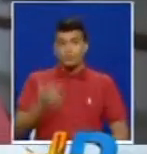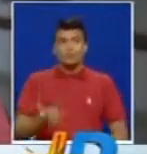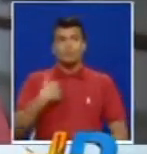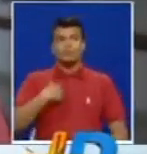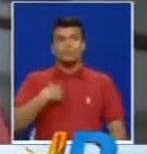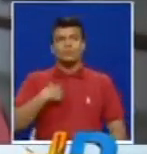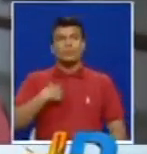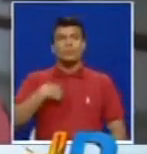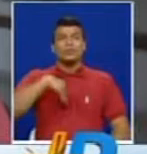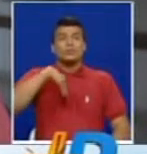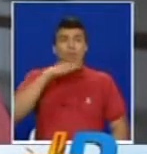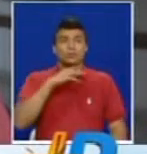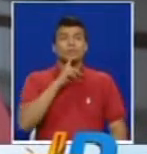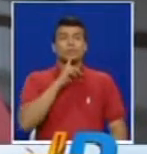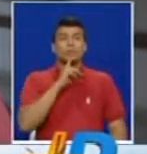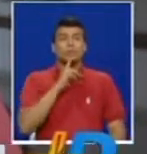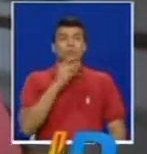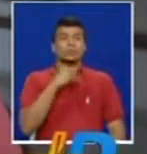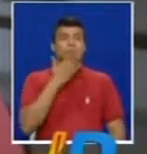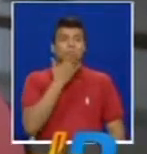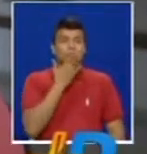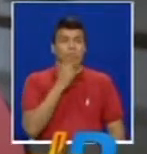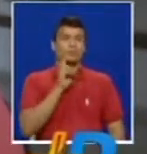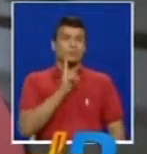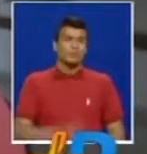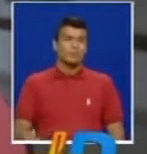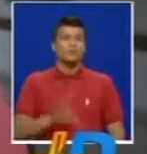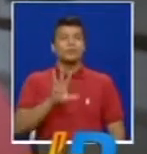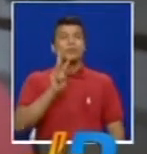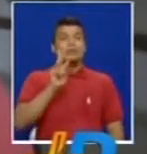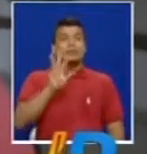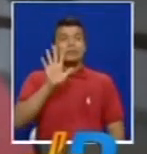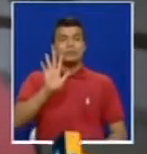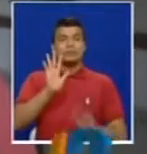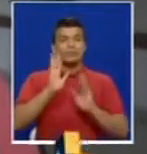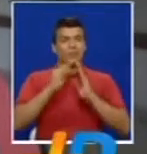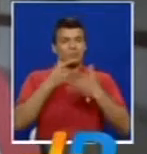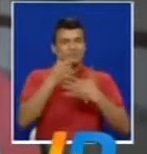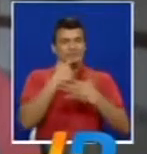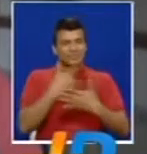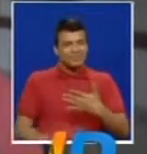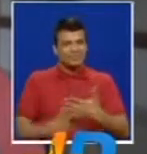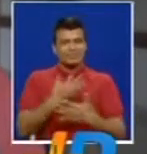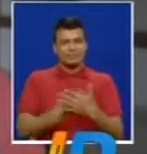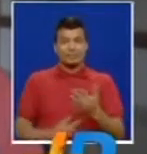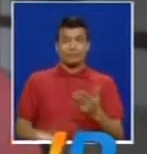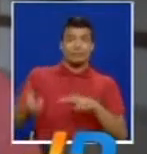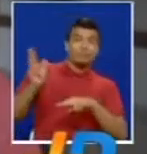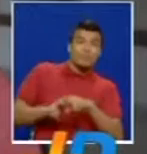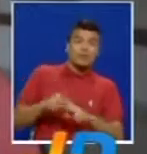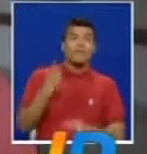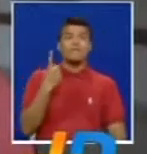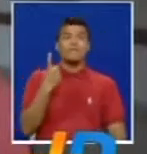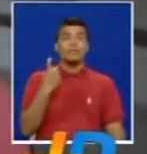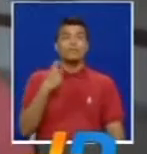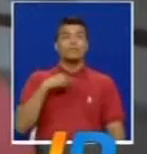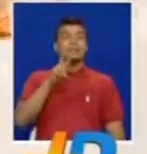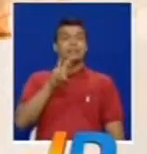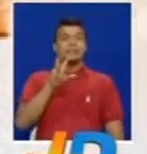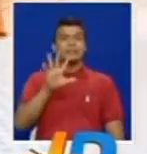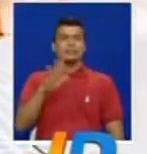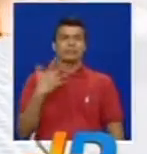podido suplir la primera parte, que fue el 35 bolsas de sangre que se le pusieron, ahora nos falta todavía